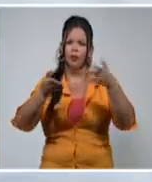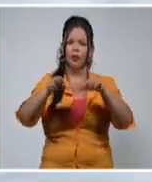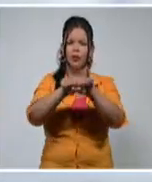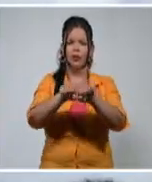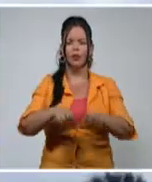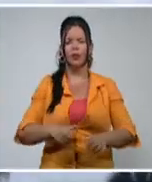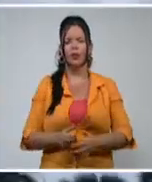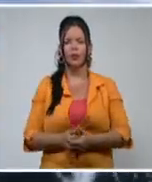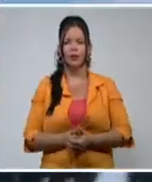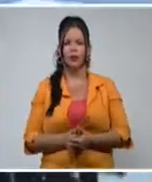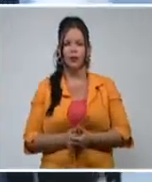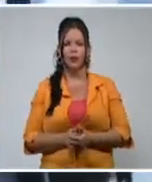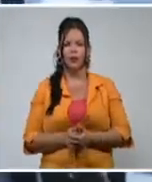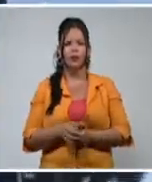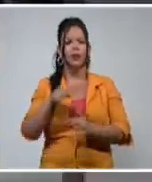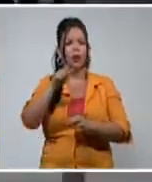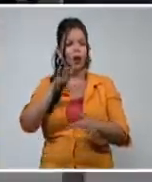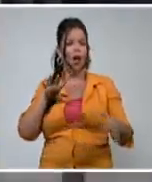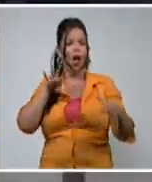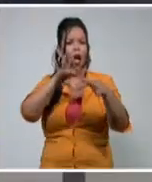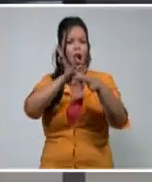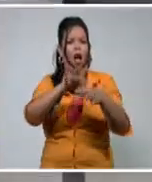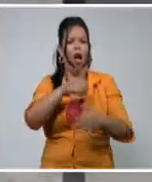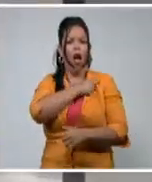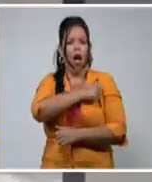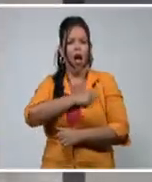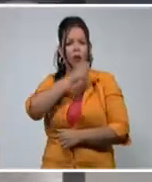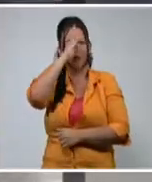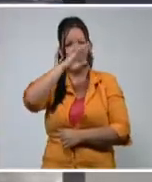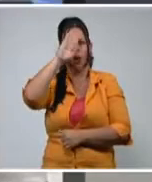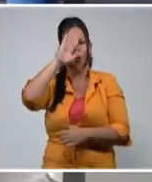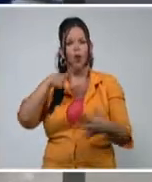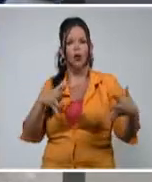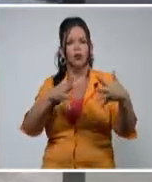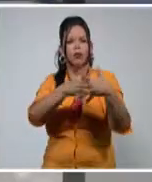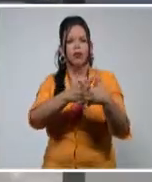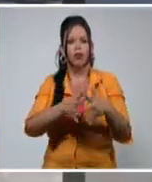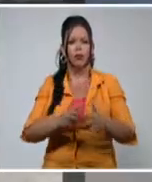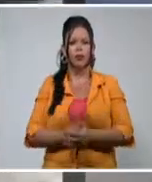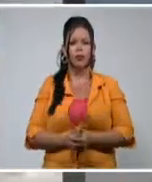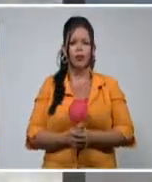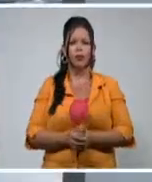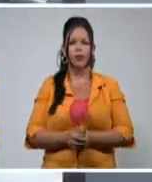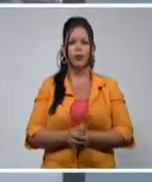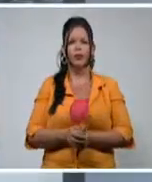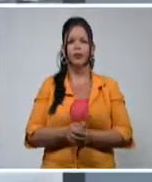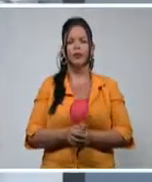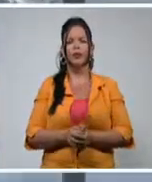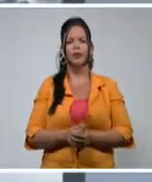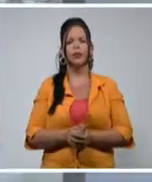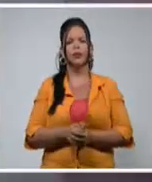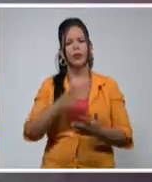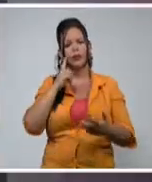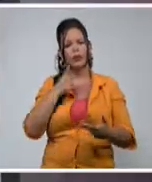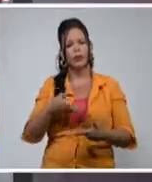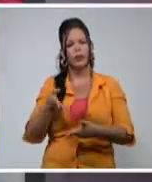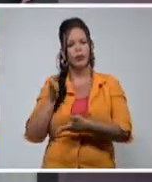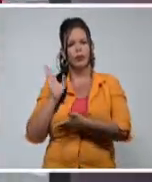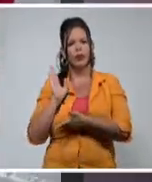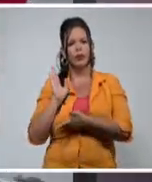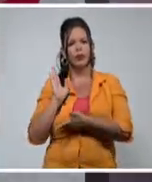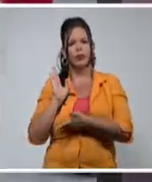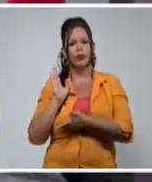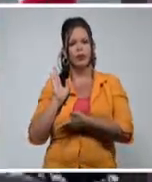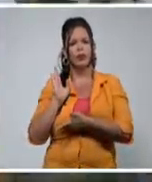Puentes de amor con Cuba. Cuba sí, bloqueo no. Cuba sí, bloqueo no. Caravanas de autos y